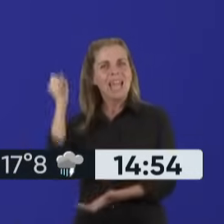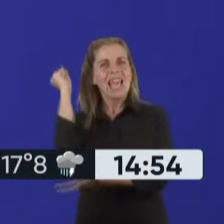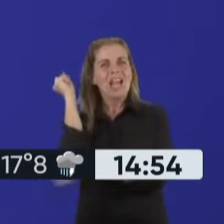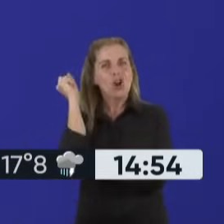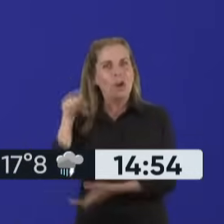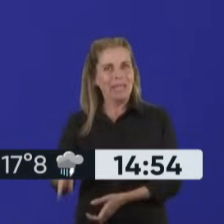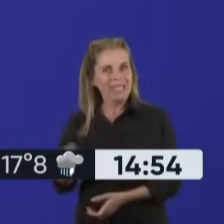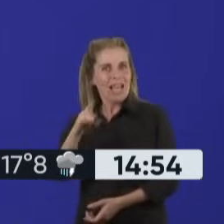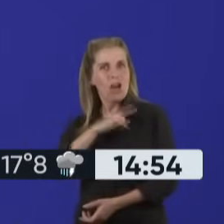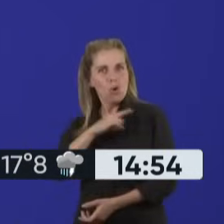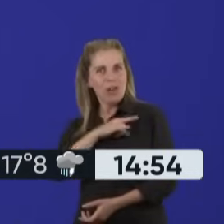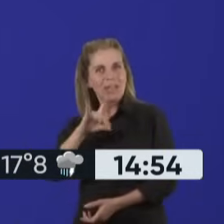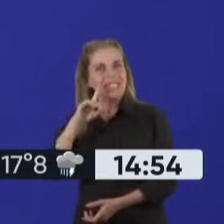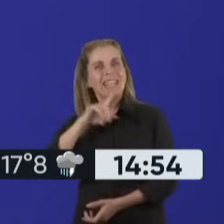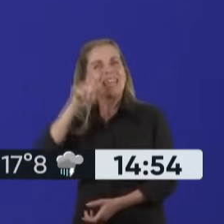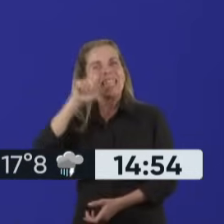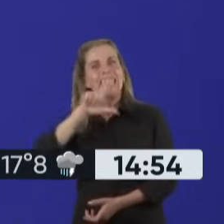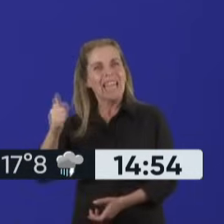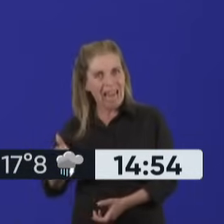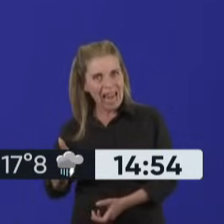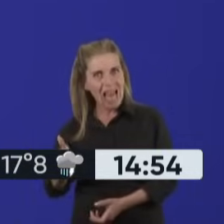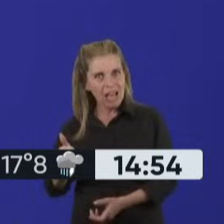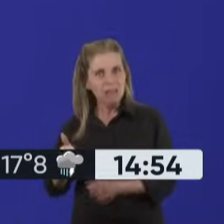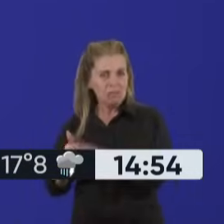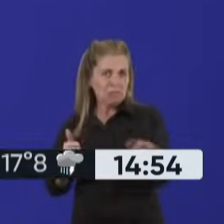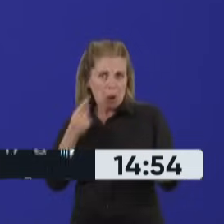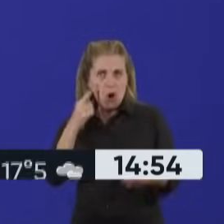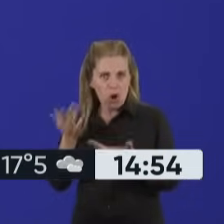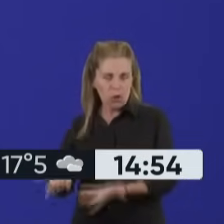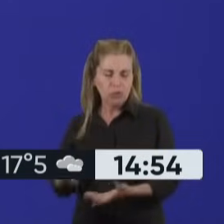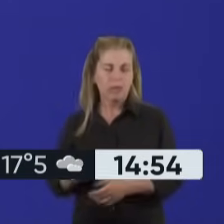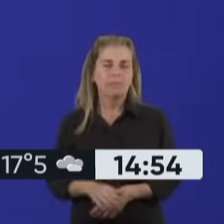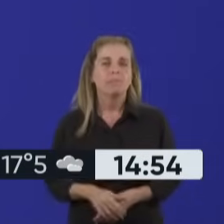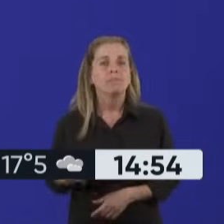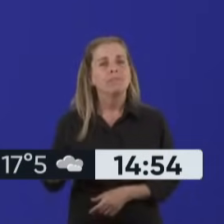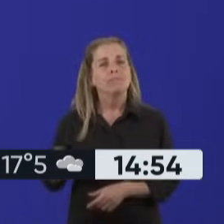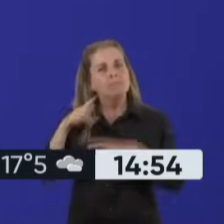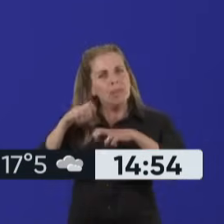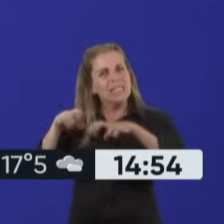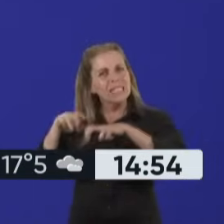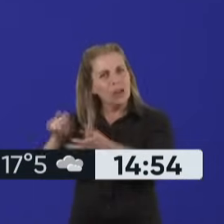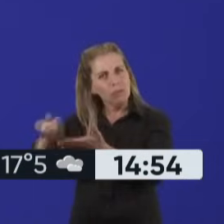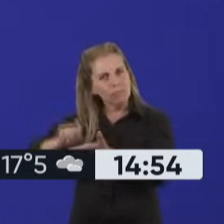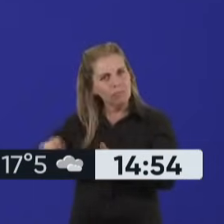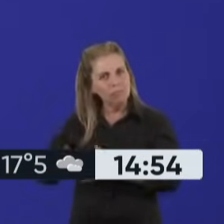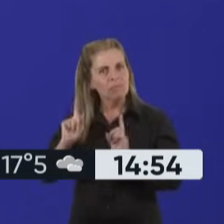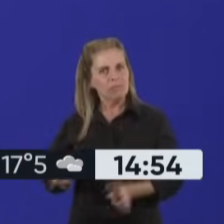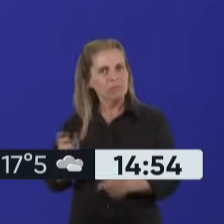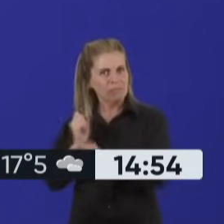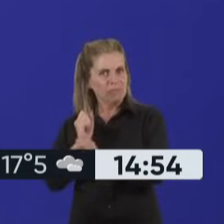la Universidad de Itela, que Guido lo conoce, obviamente, y que además trabaja en la Reserva